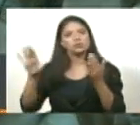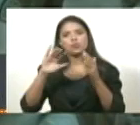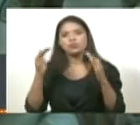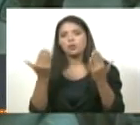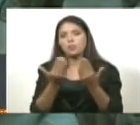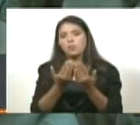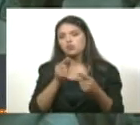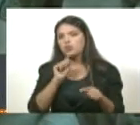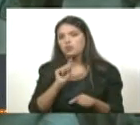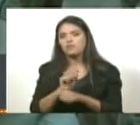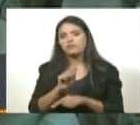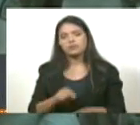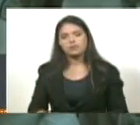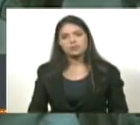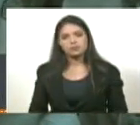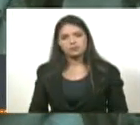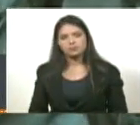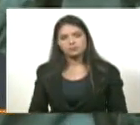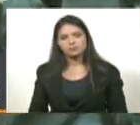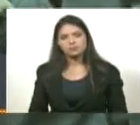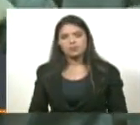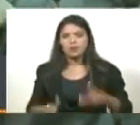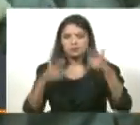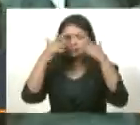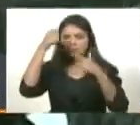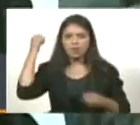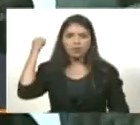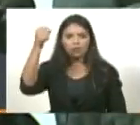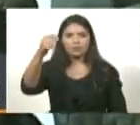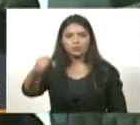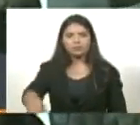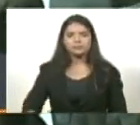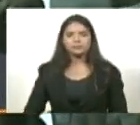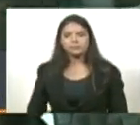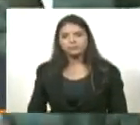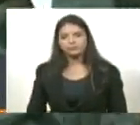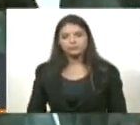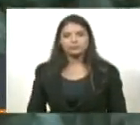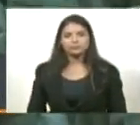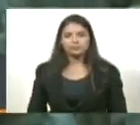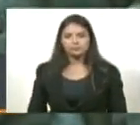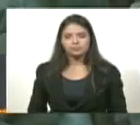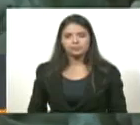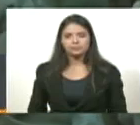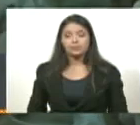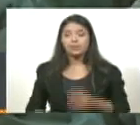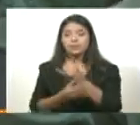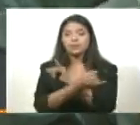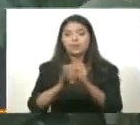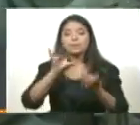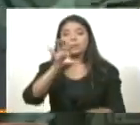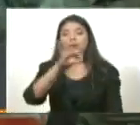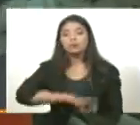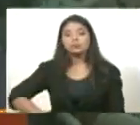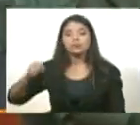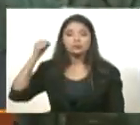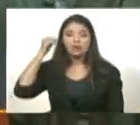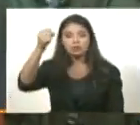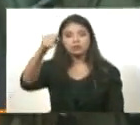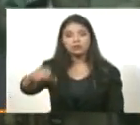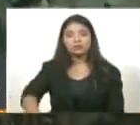la ofende. ¡Chávez vive! ¡La patria sigue! ¡Independencia y patria